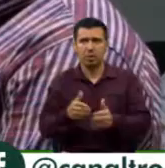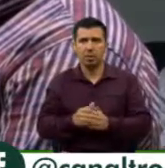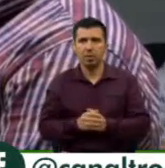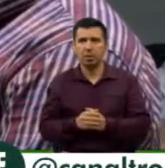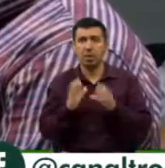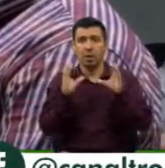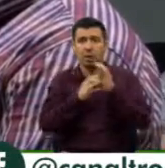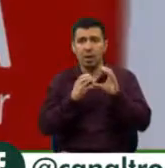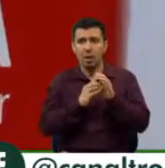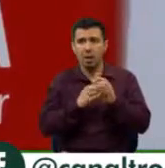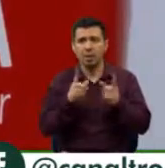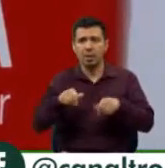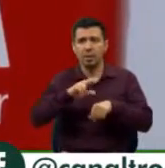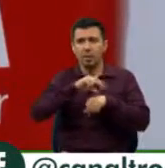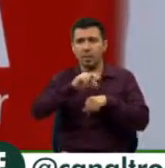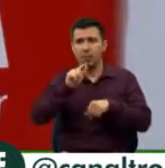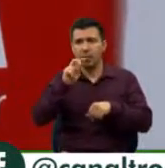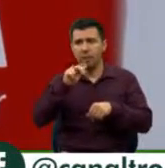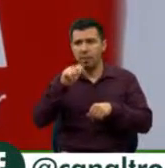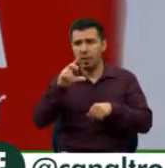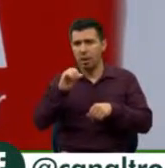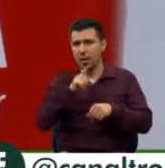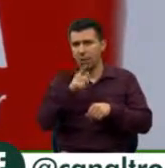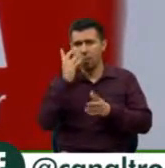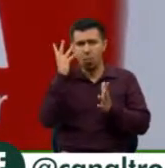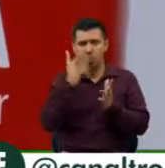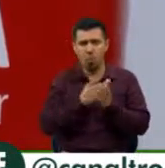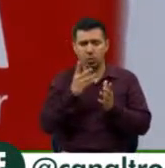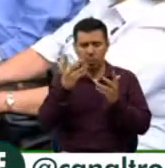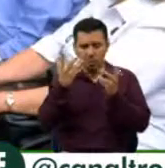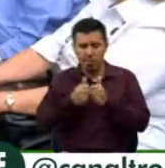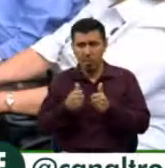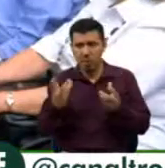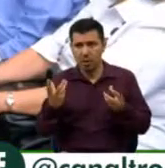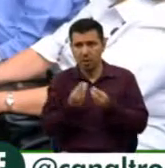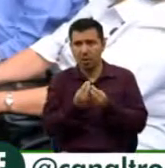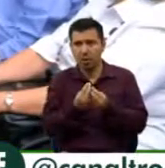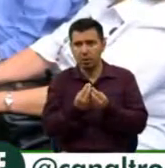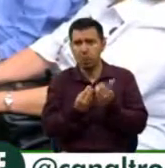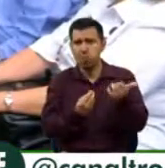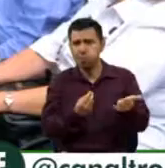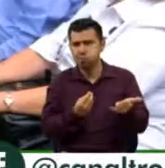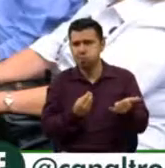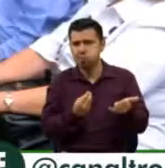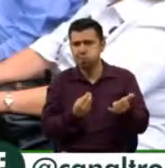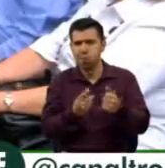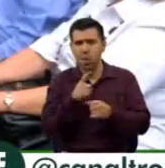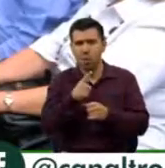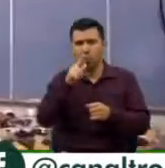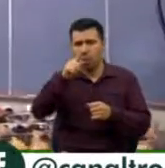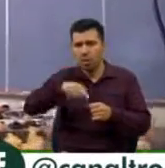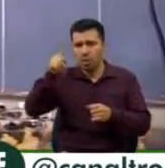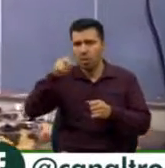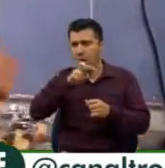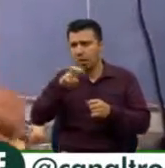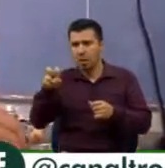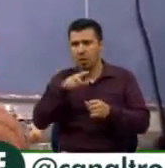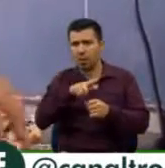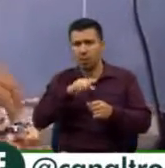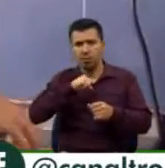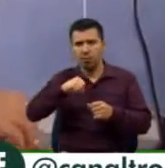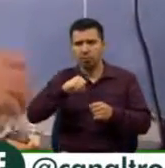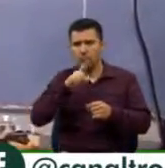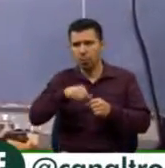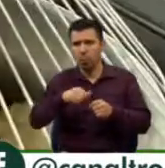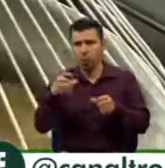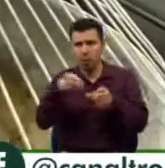Comercio y Fenalco, hay agrupadas más de 4.000 empresas en Bucaramanga y Santander, cuyos niveles de potencialización comercial ubican a la